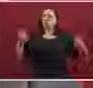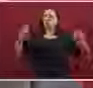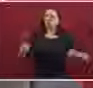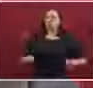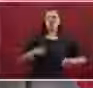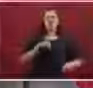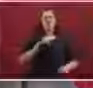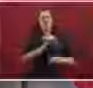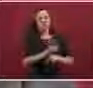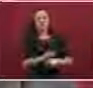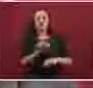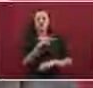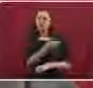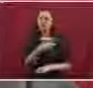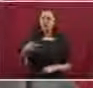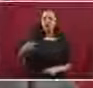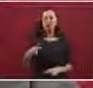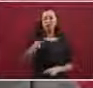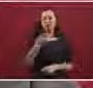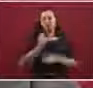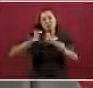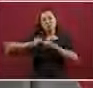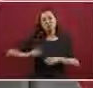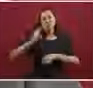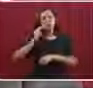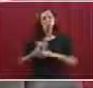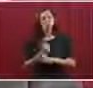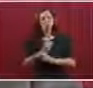Esa es la función de la autoridad. Y